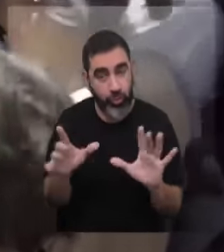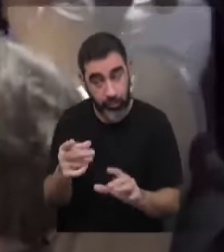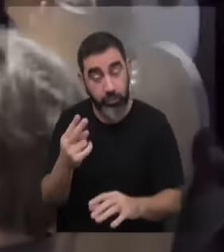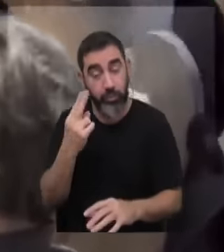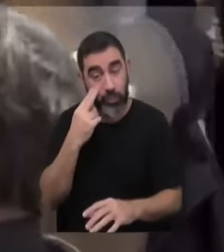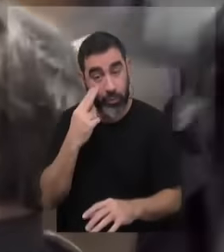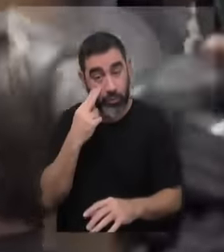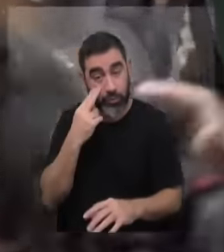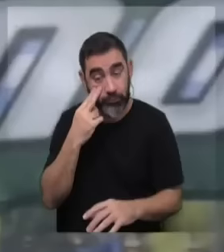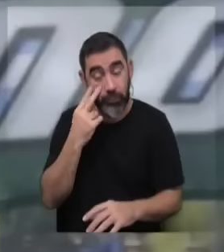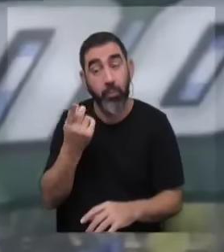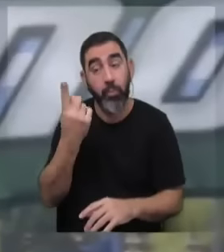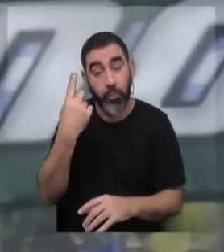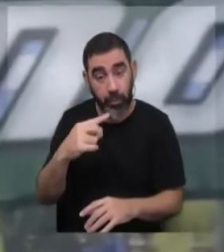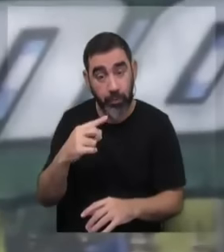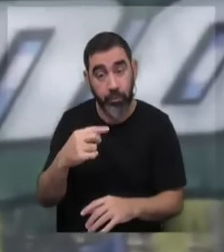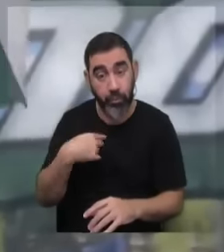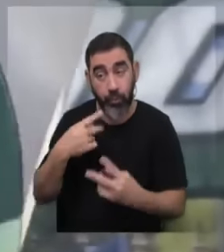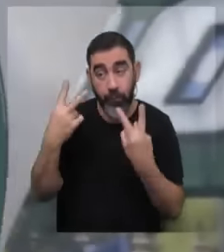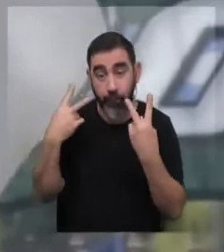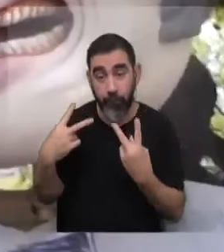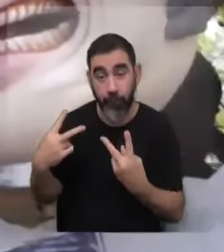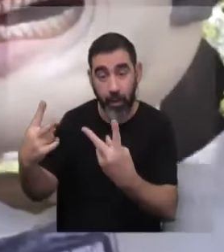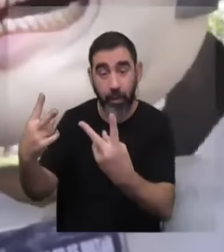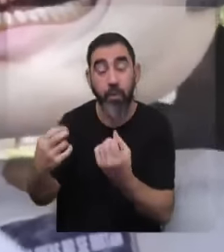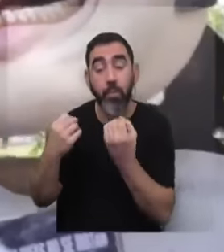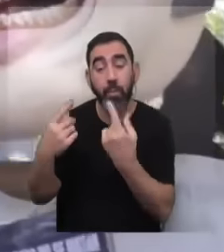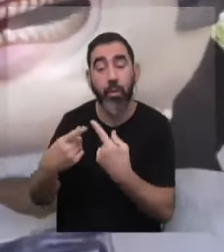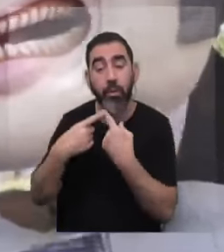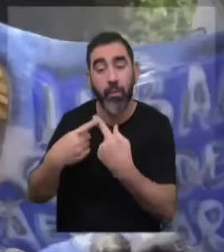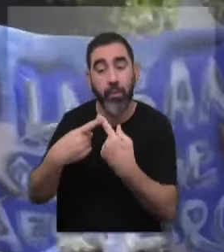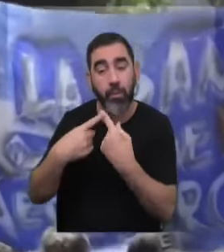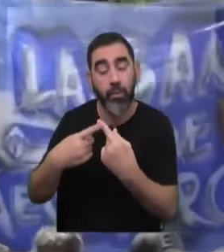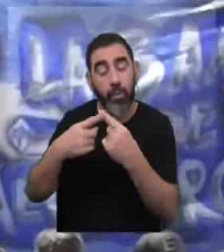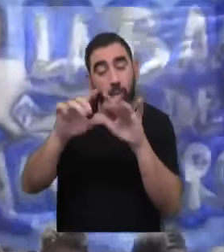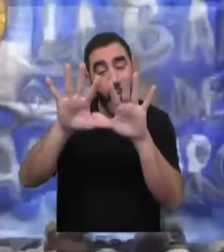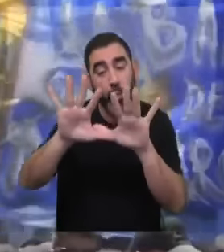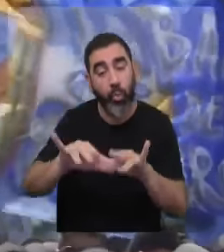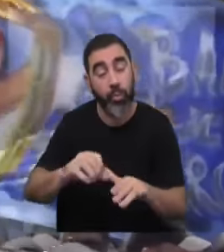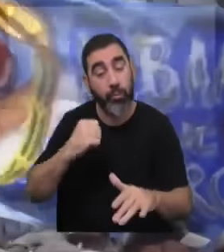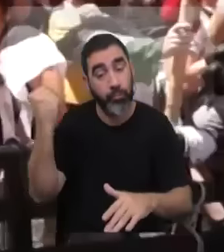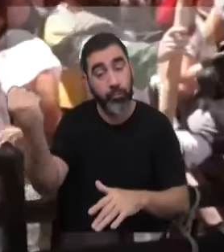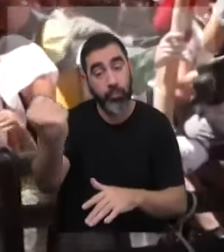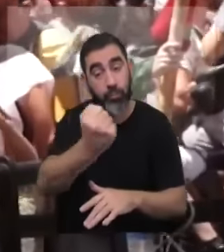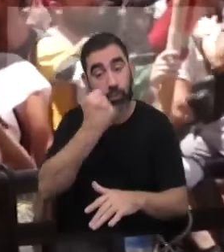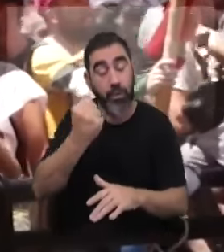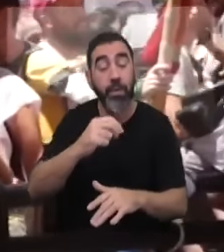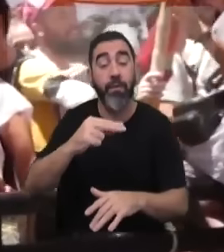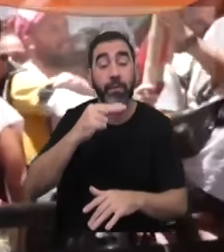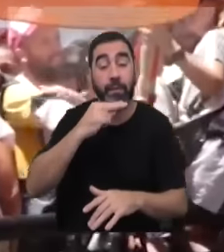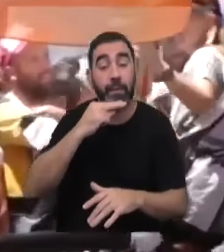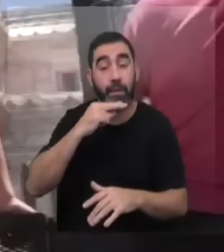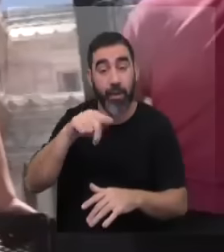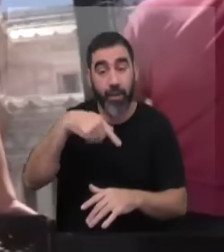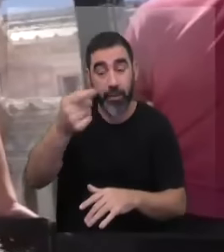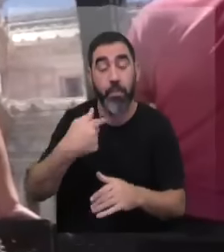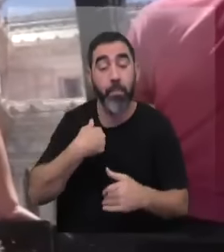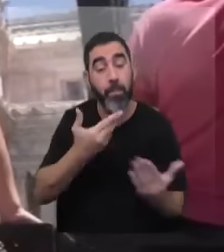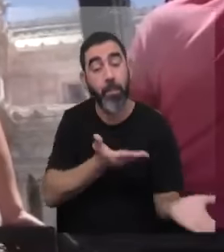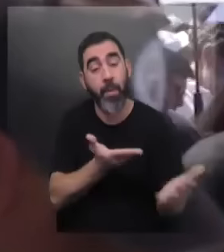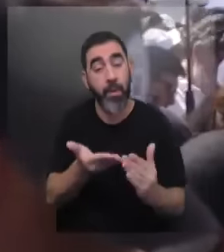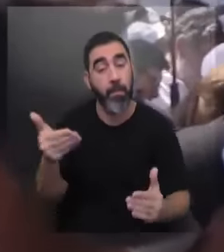es una de las razones de mi viaje porque se discute un documento muy importante en la fundación siembra este viernes y me han invitado a